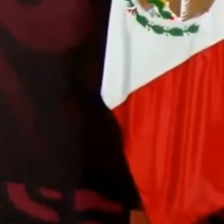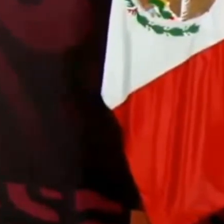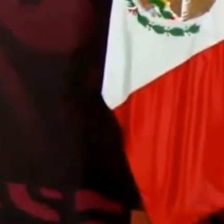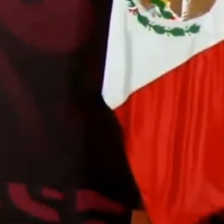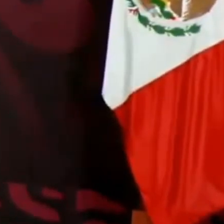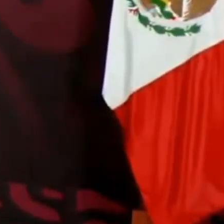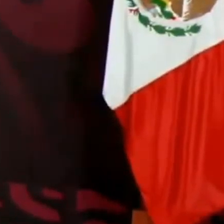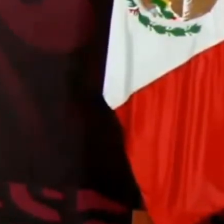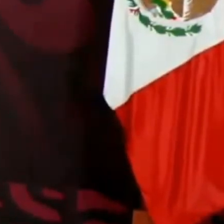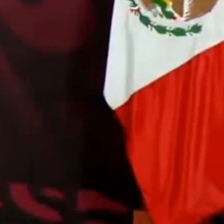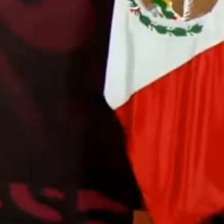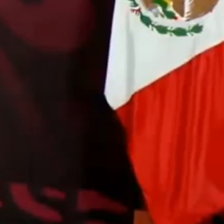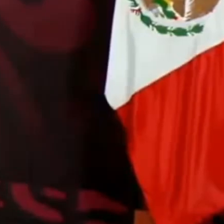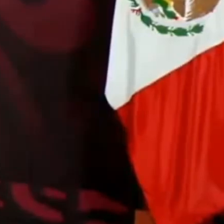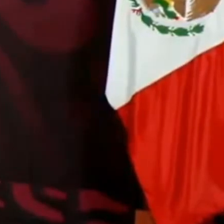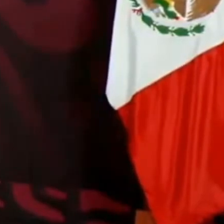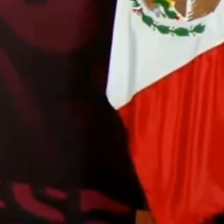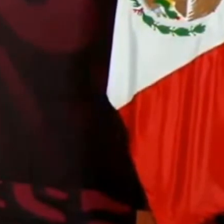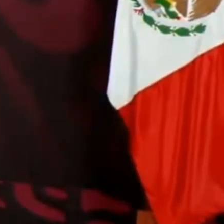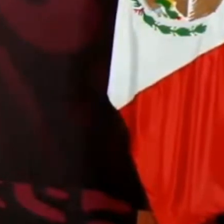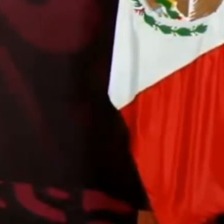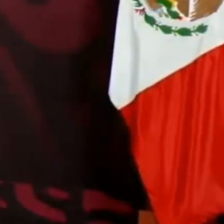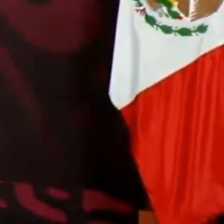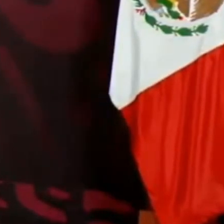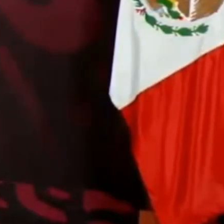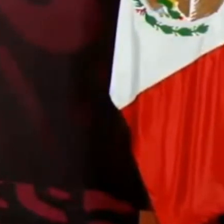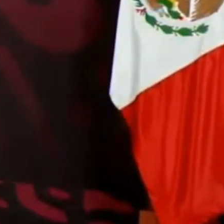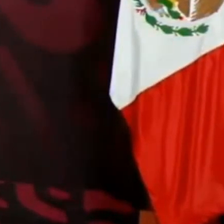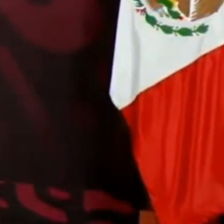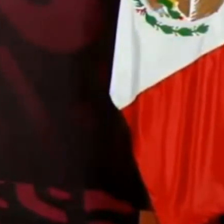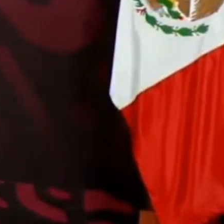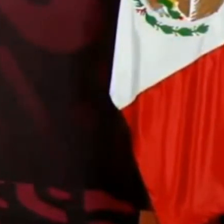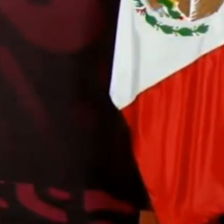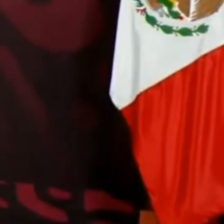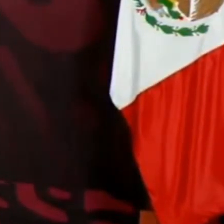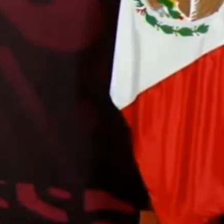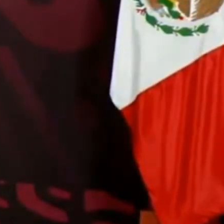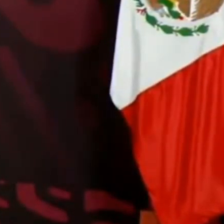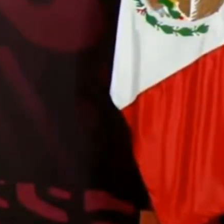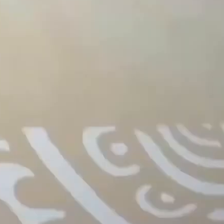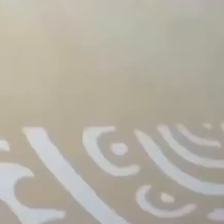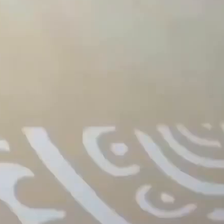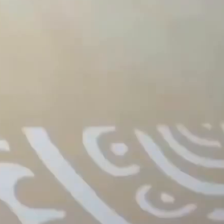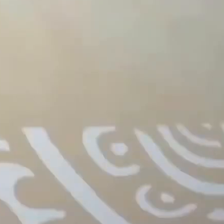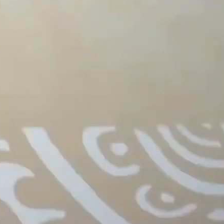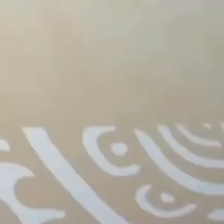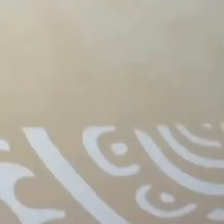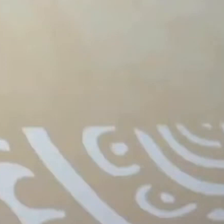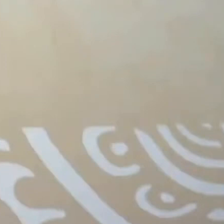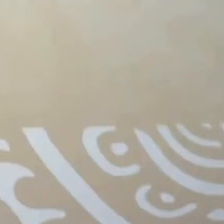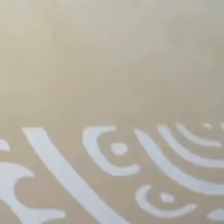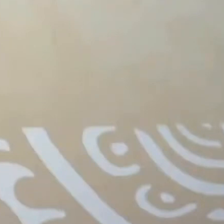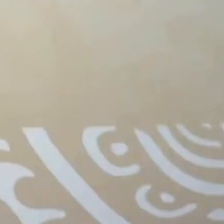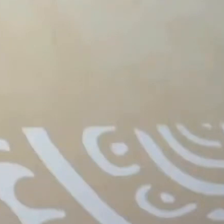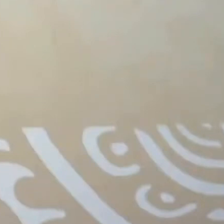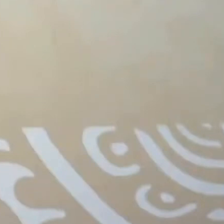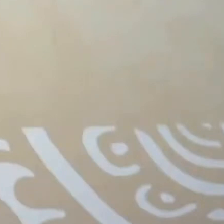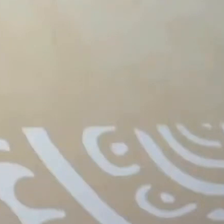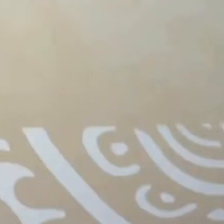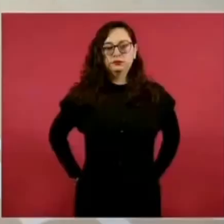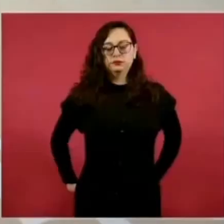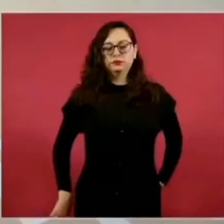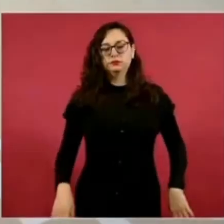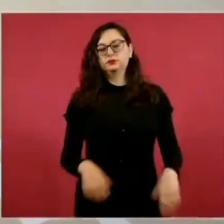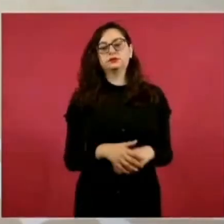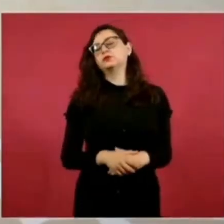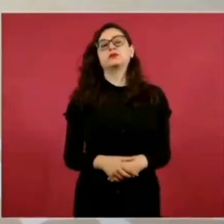por cuestiones de decencia de ética o sea Emilio